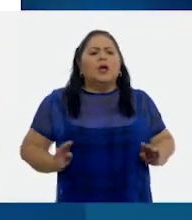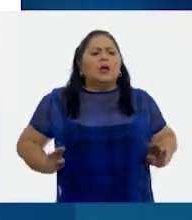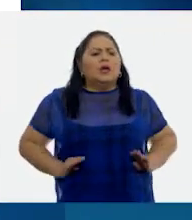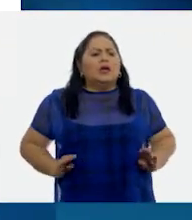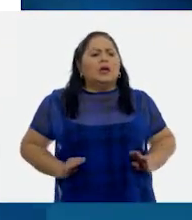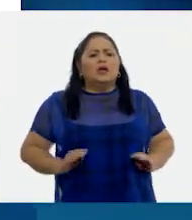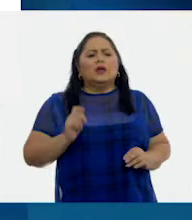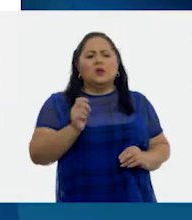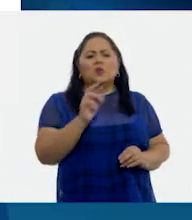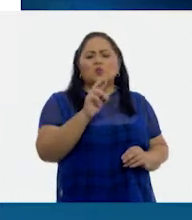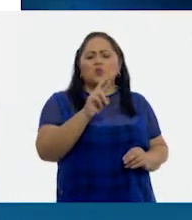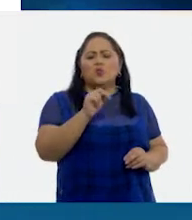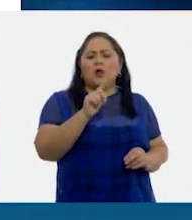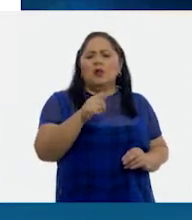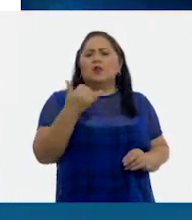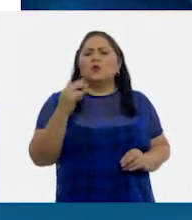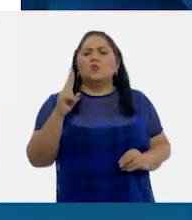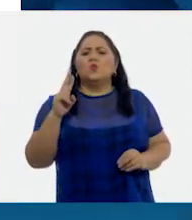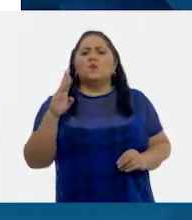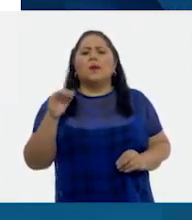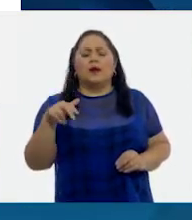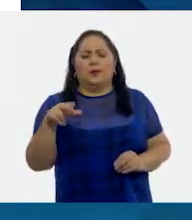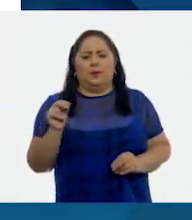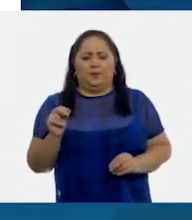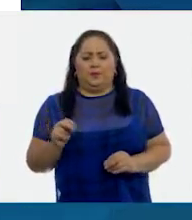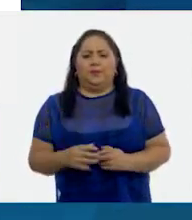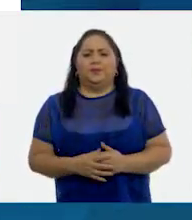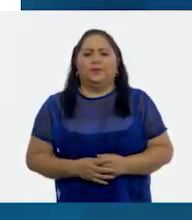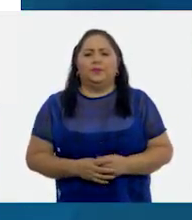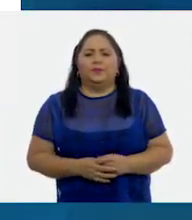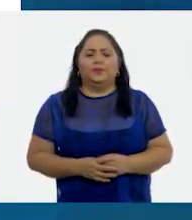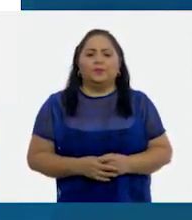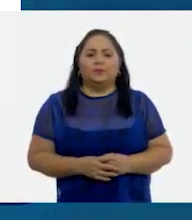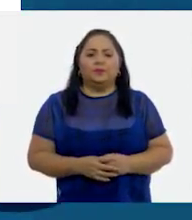Características del medio rural y urbano.